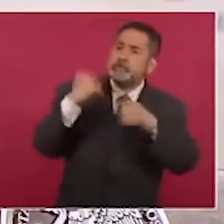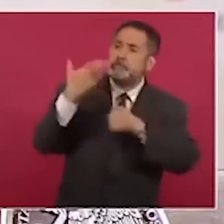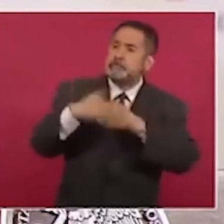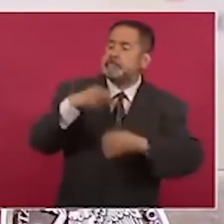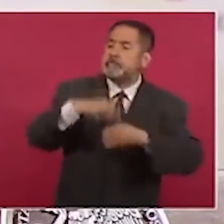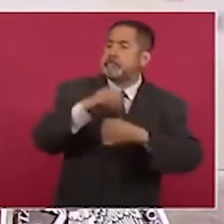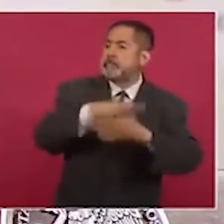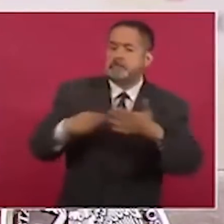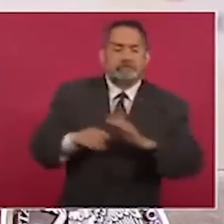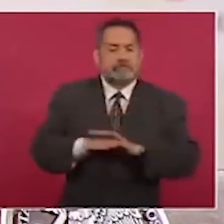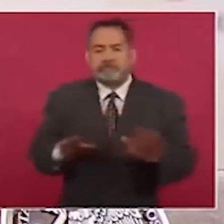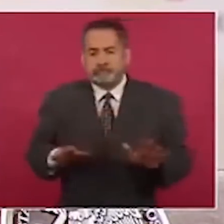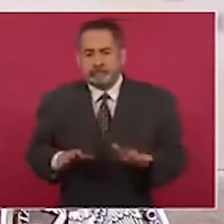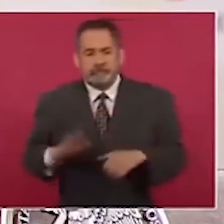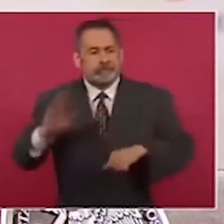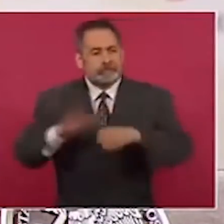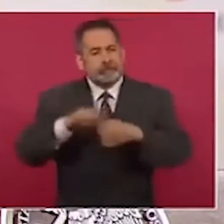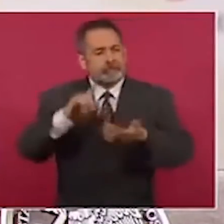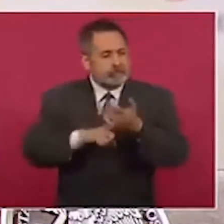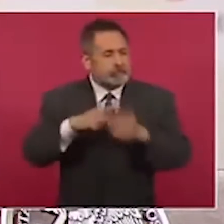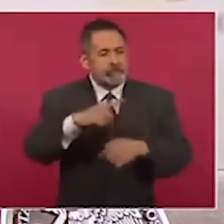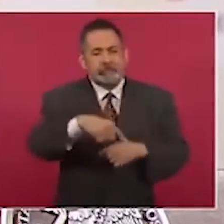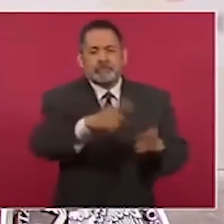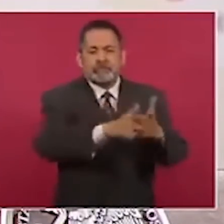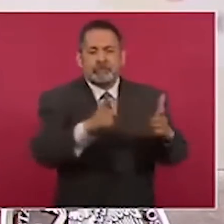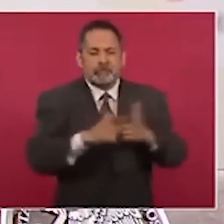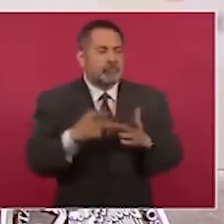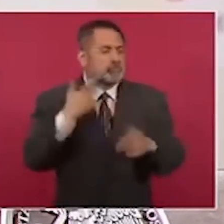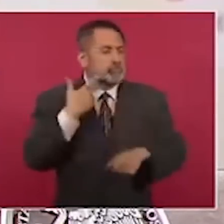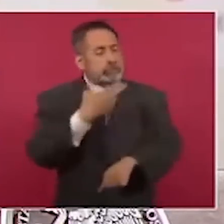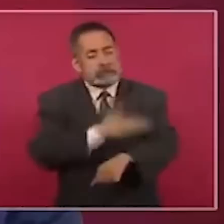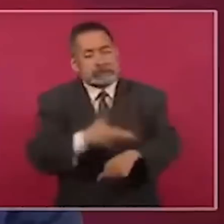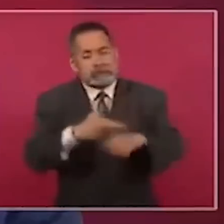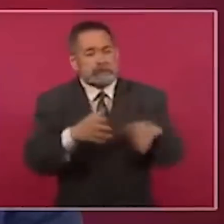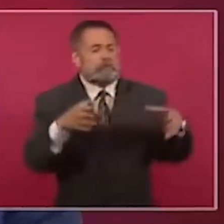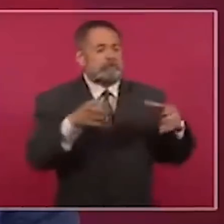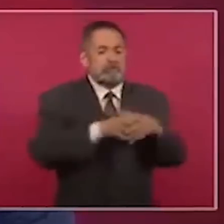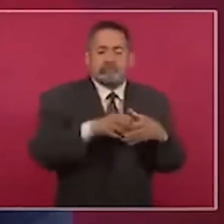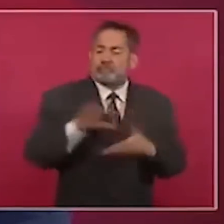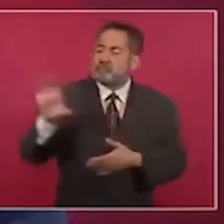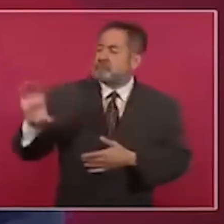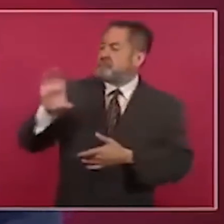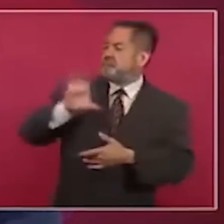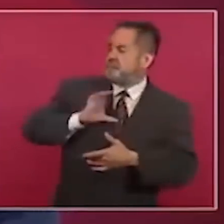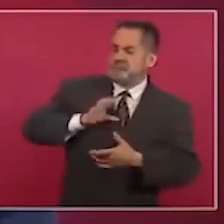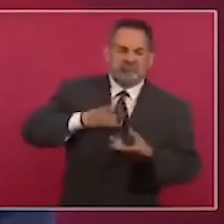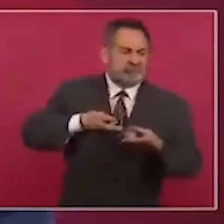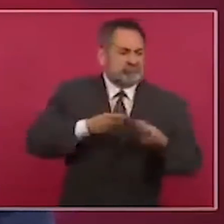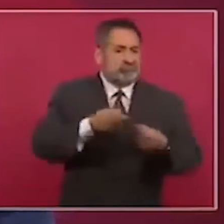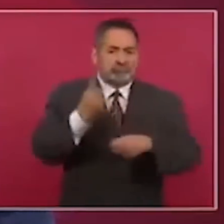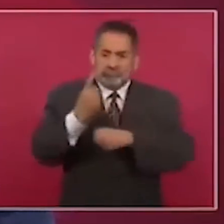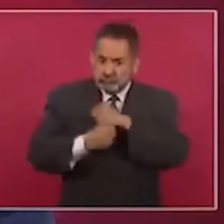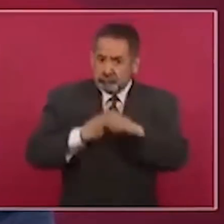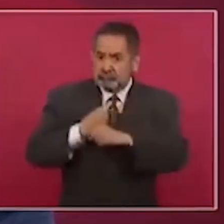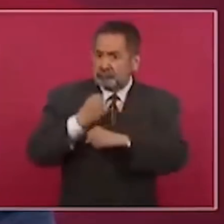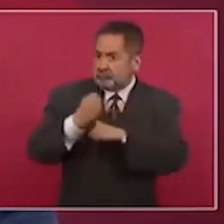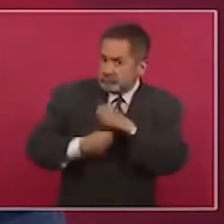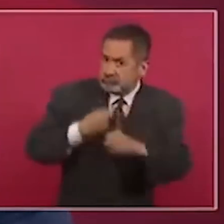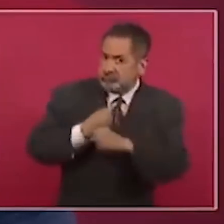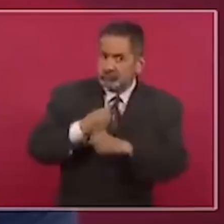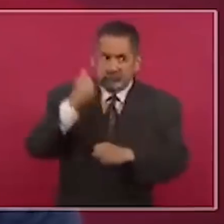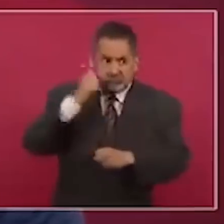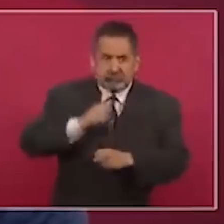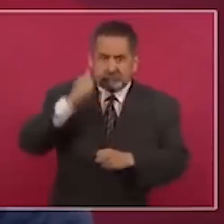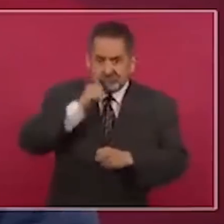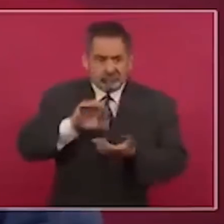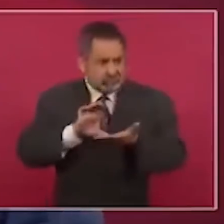que evite que las burocracias partidarias dispongan de recursos todos los años, todos los